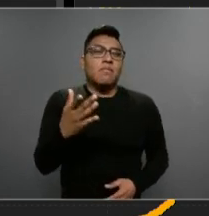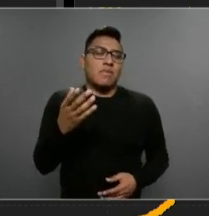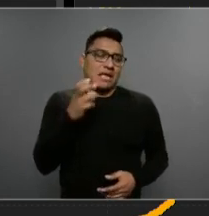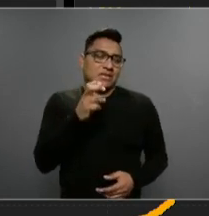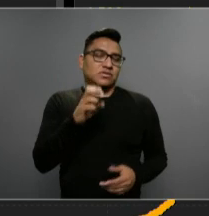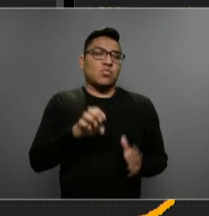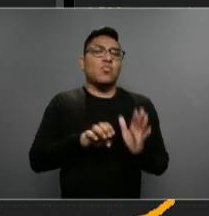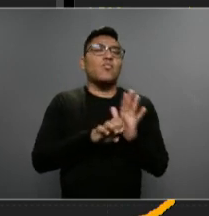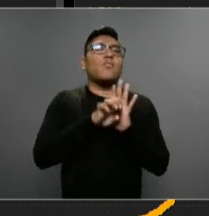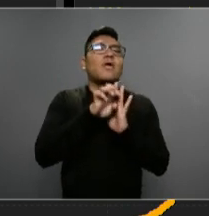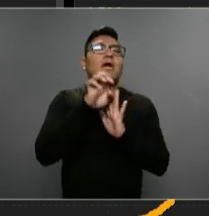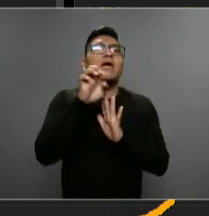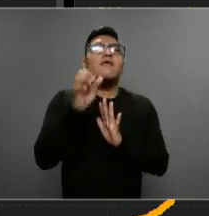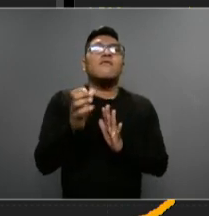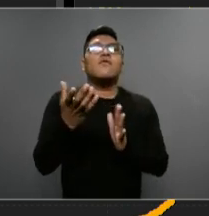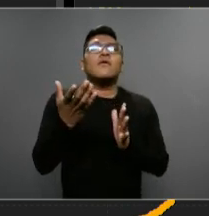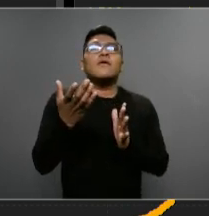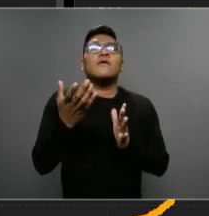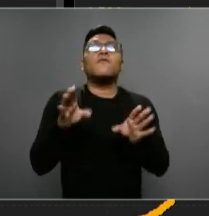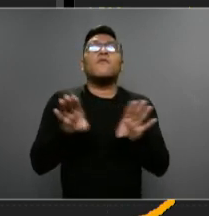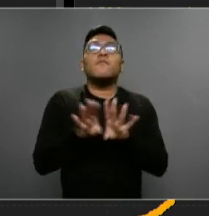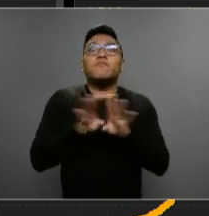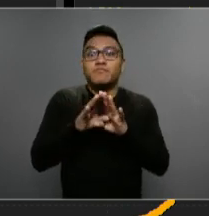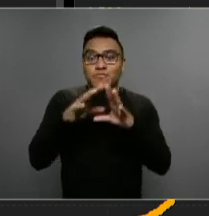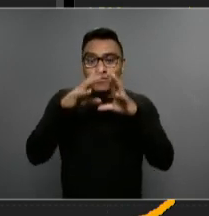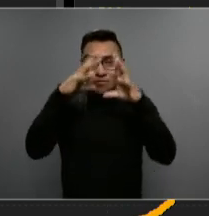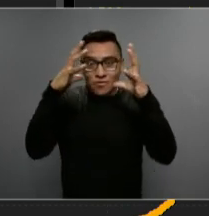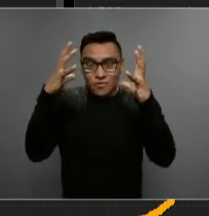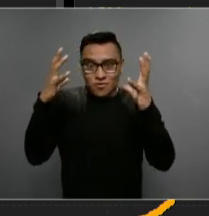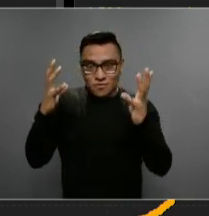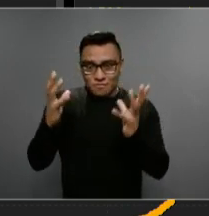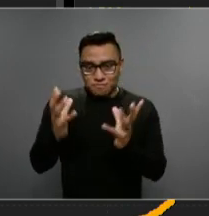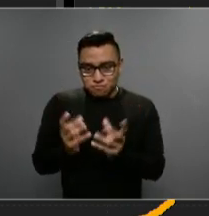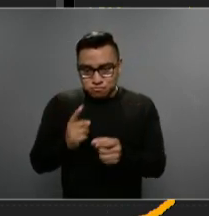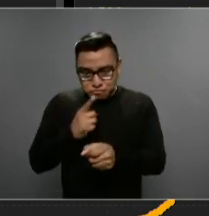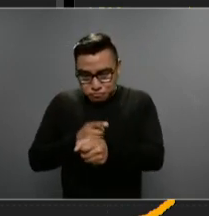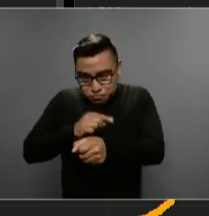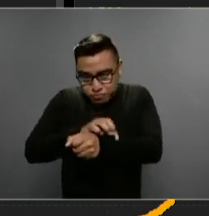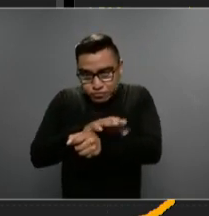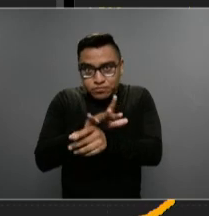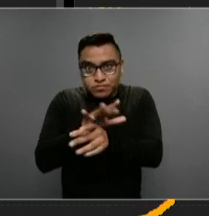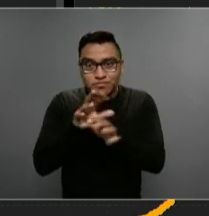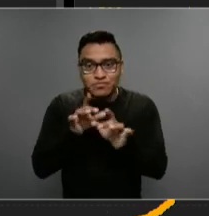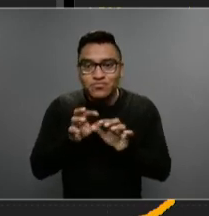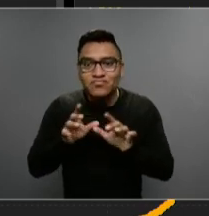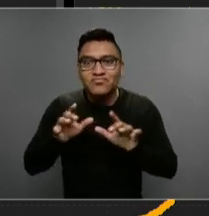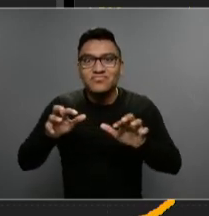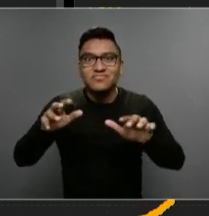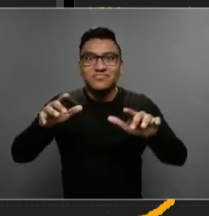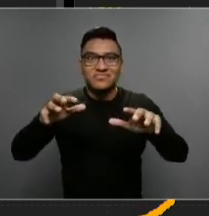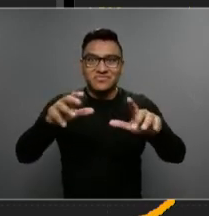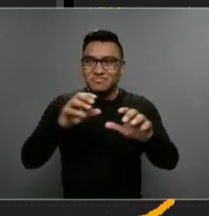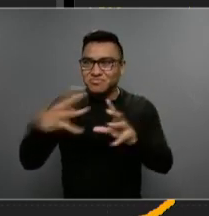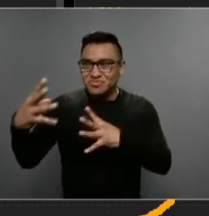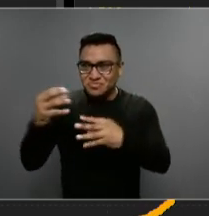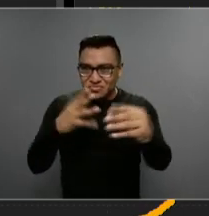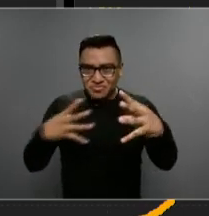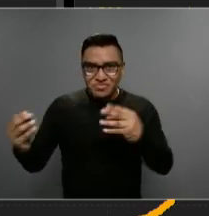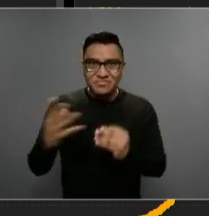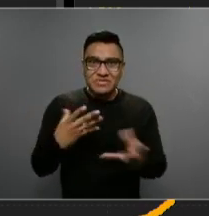ejemplifica, ilustra la velocidad con la que está avanzando la pandemia en el mundo.